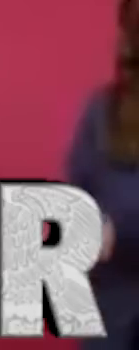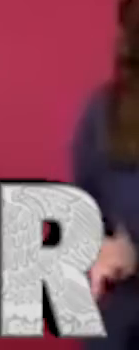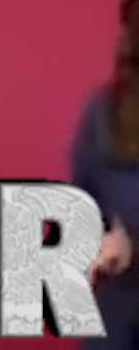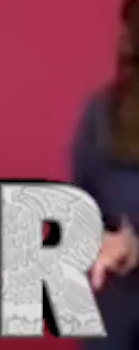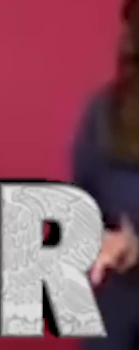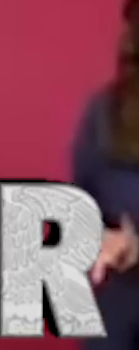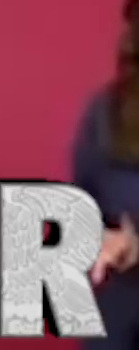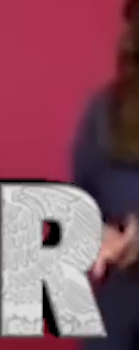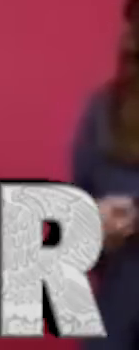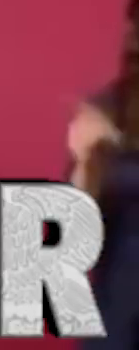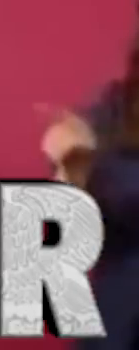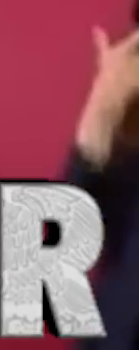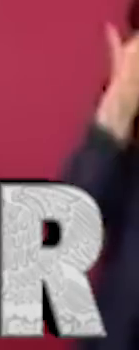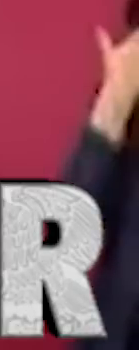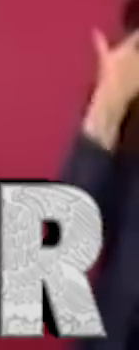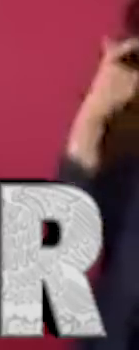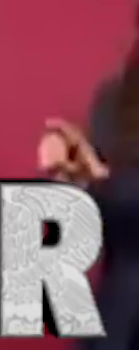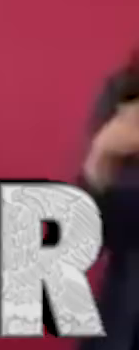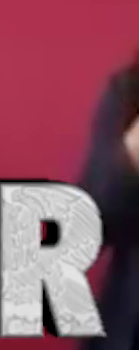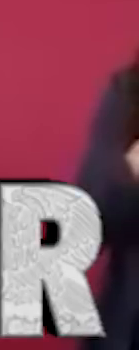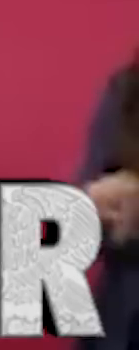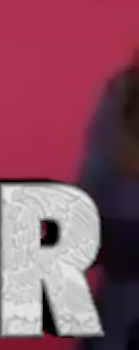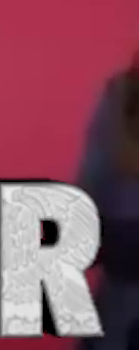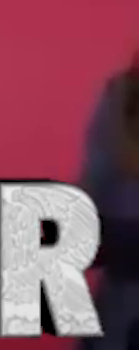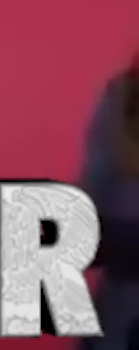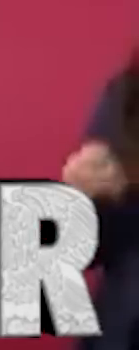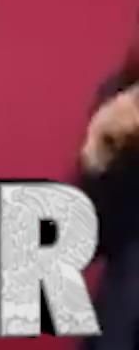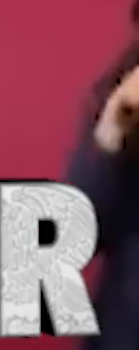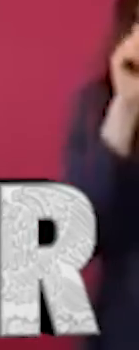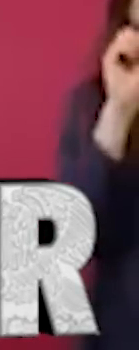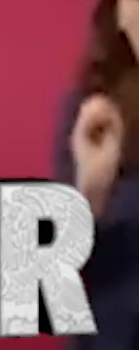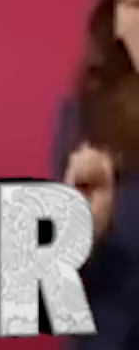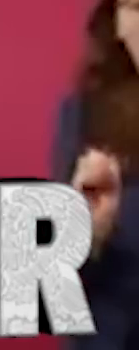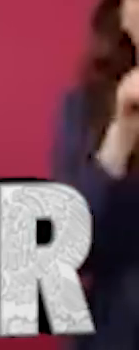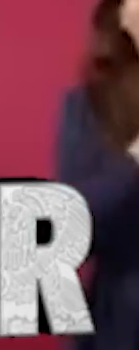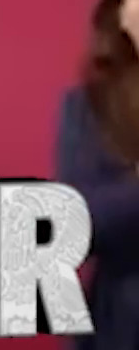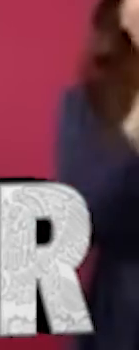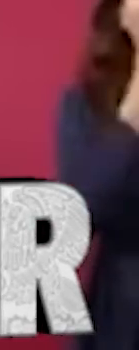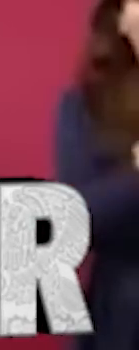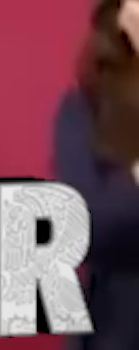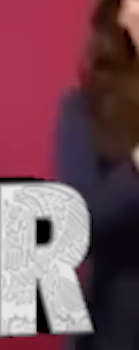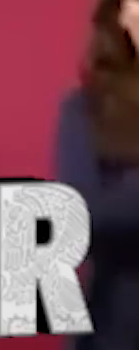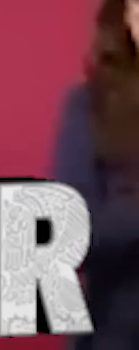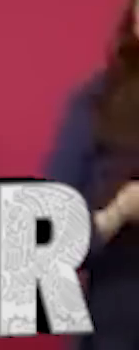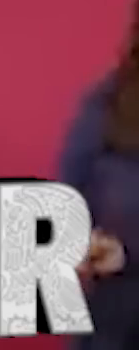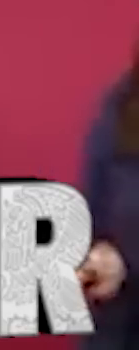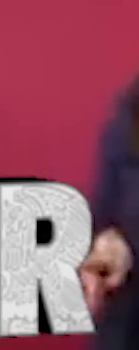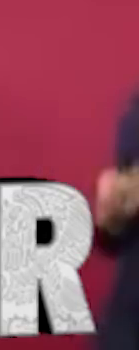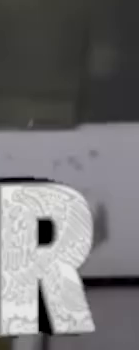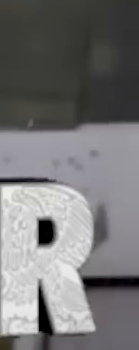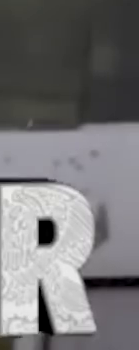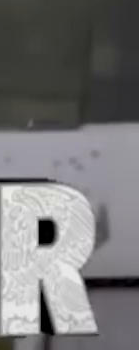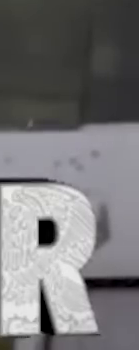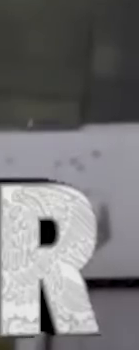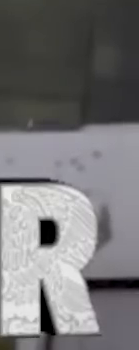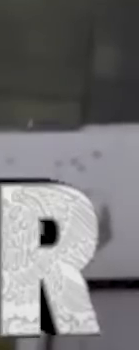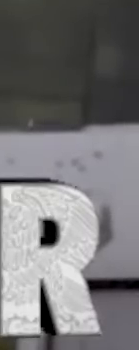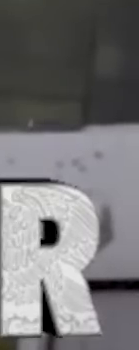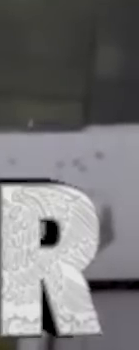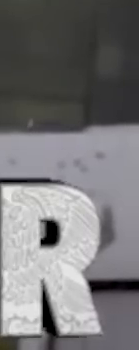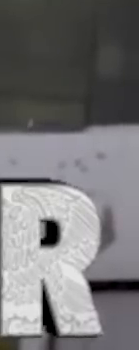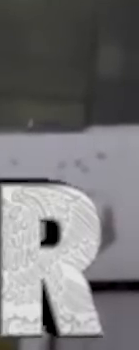El presidente Andrés Manuel confirma sus intenciones de comprar y recuperar Banamex y regresarlo al